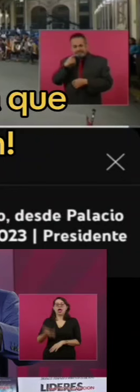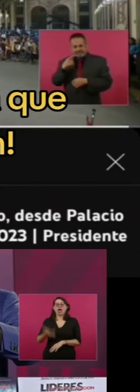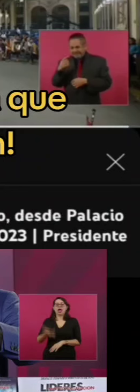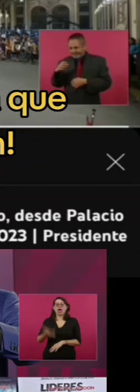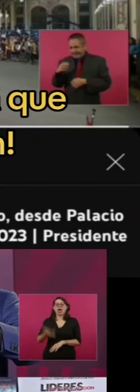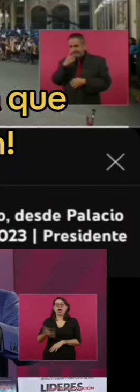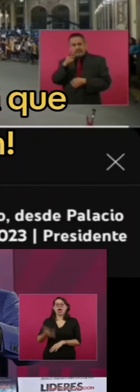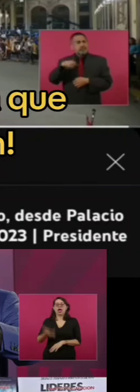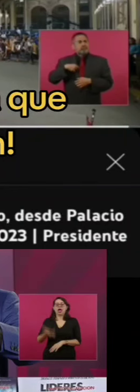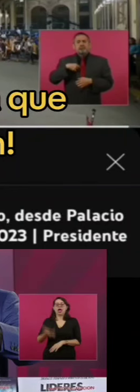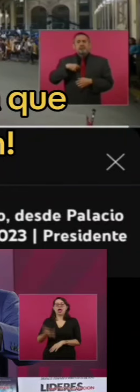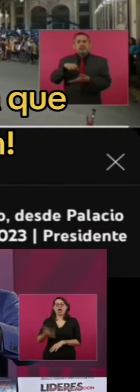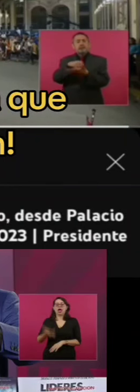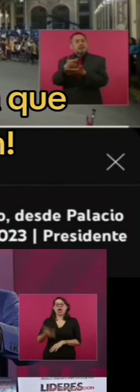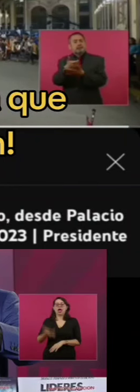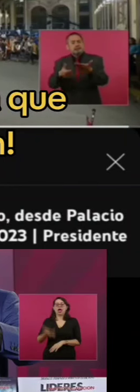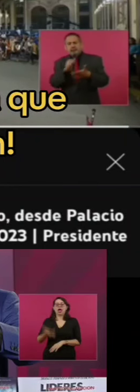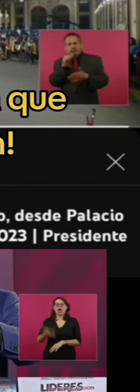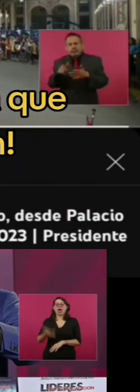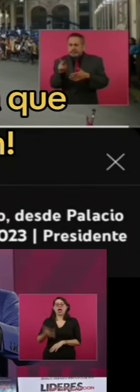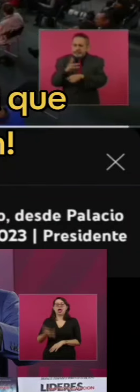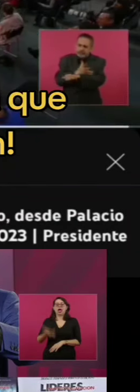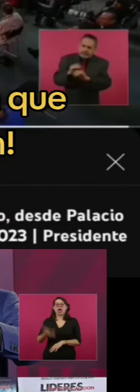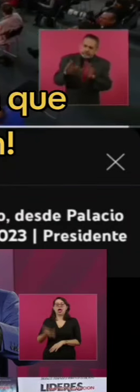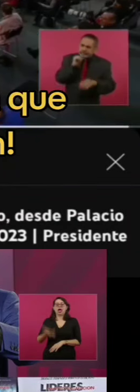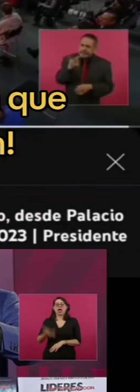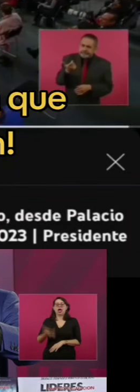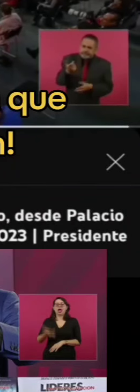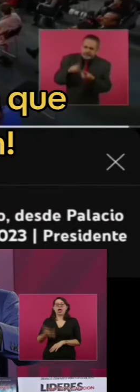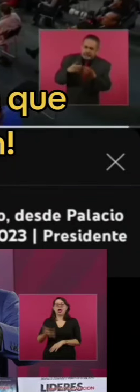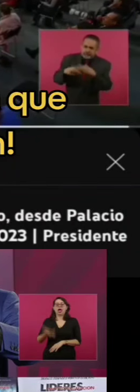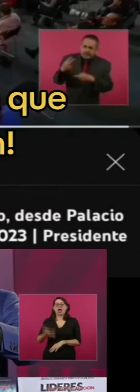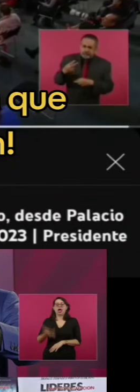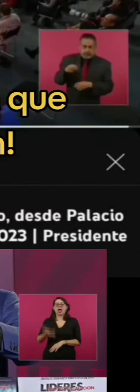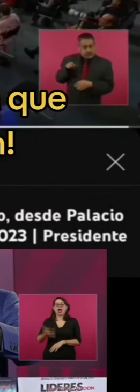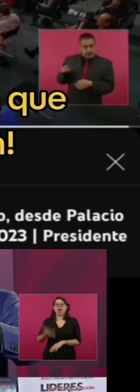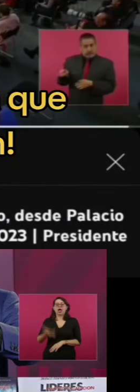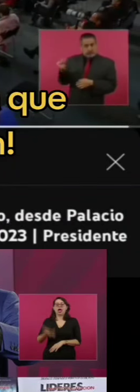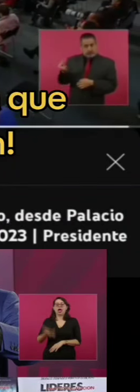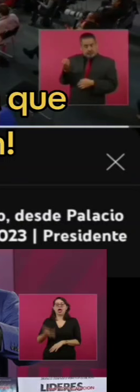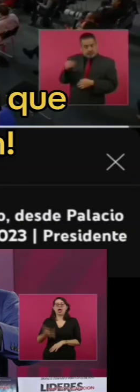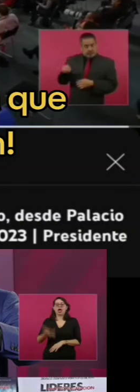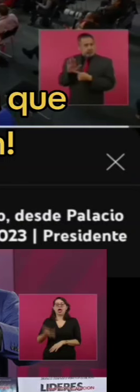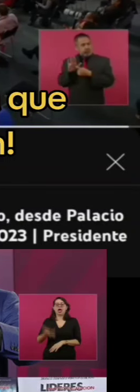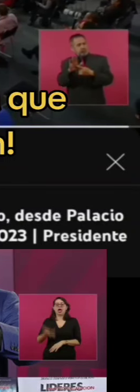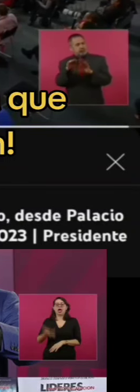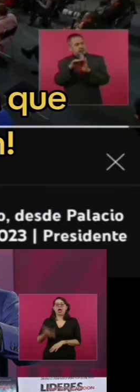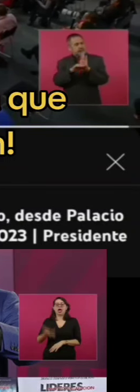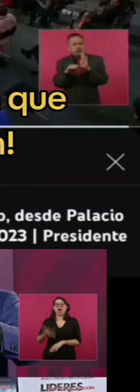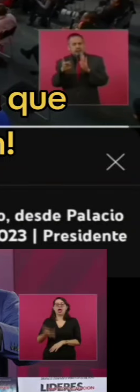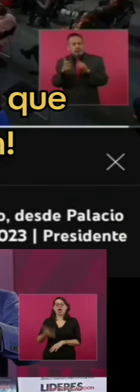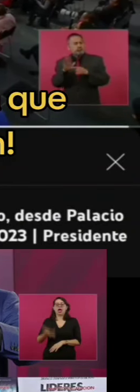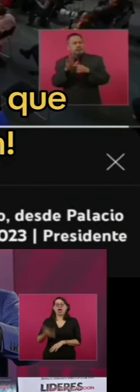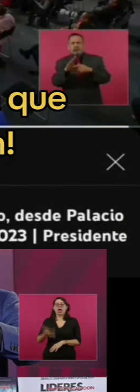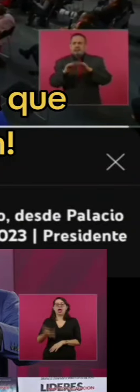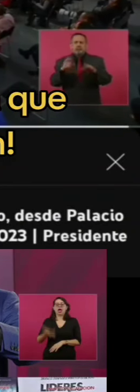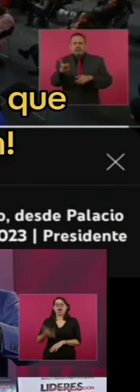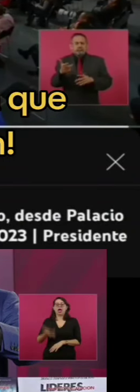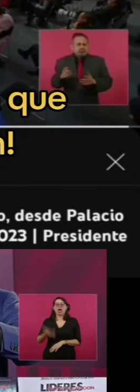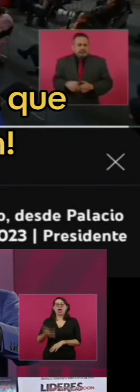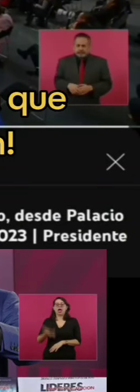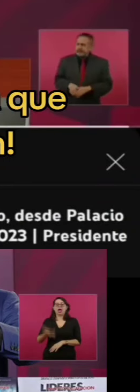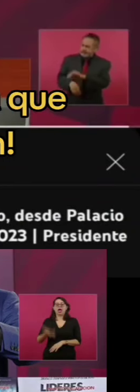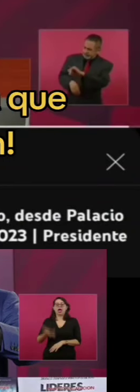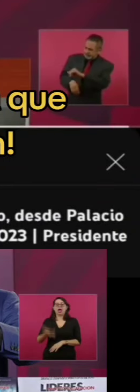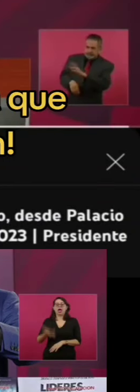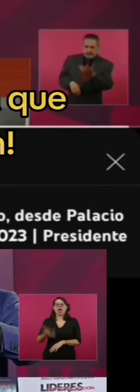contrataciones de espectaculares, sin embargo no han transparentado de dónde viene, de dónde cree que vengan y si ellos tendrían la necesidad o la obligación de decir de dónde está saliendo todo el dinero para estos anuncios. Pues yo creo que sí,